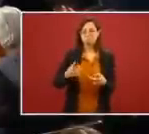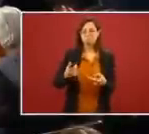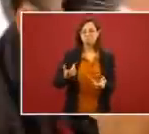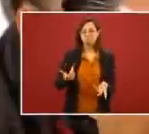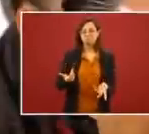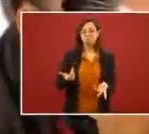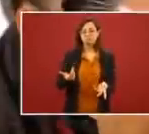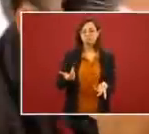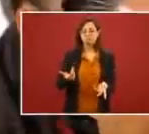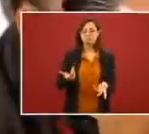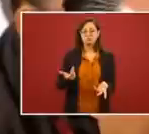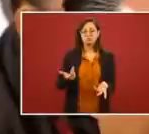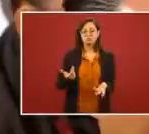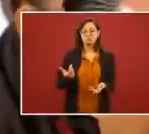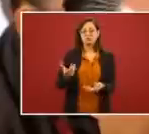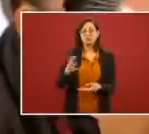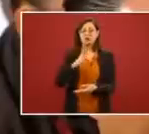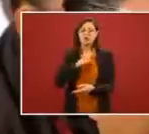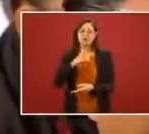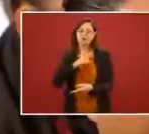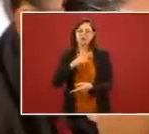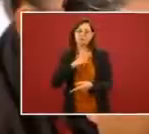de manera calumniosa